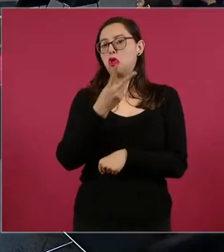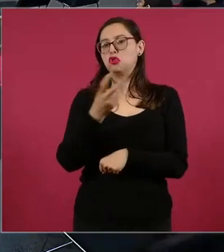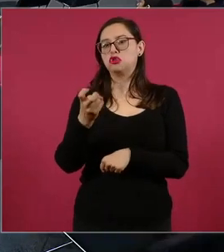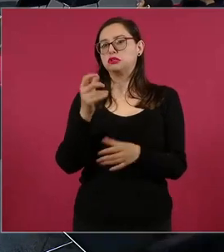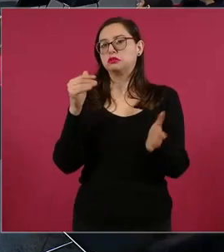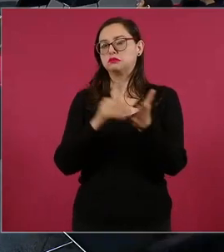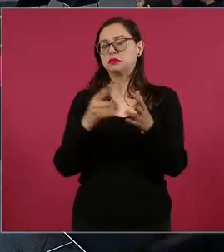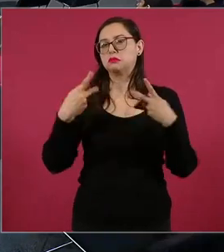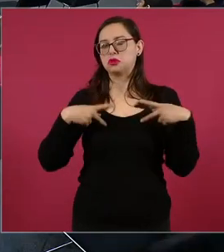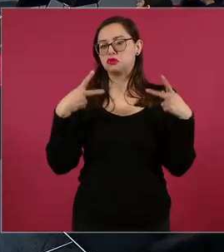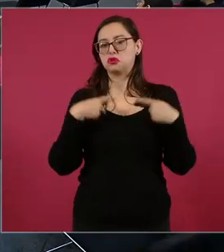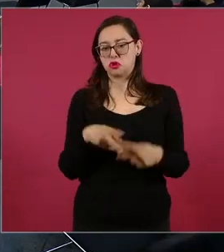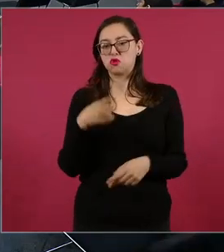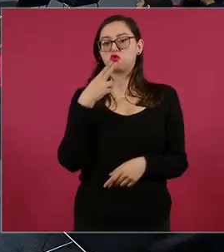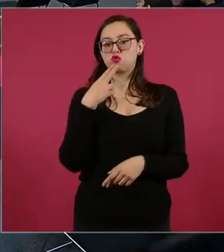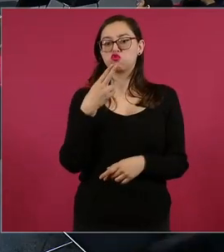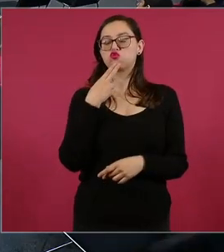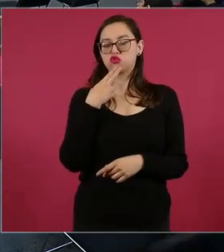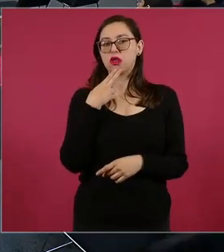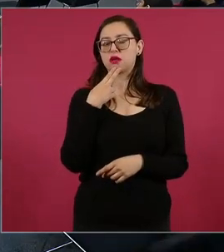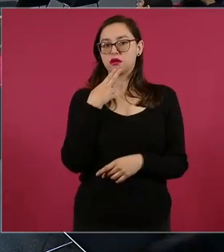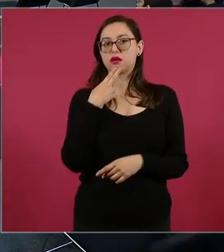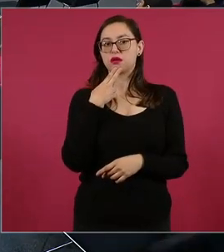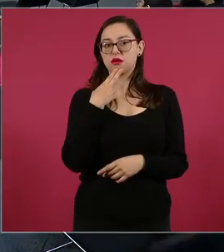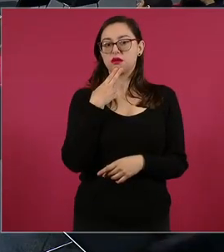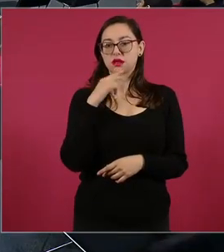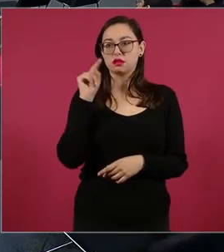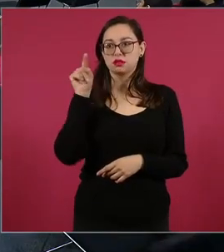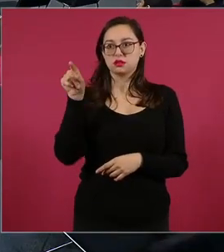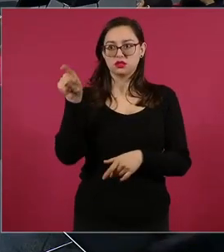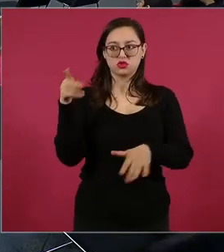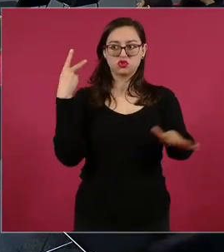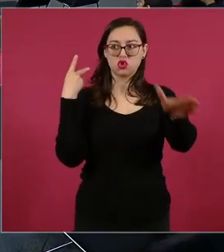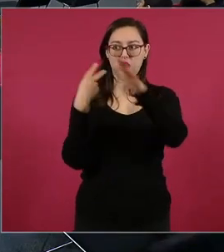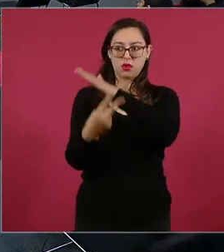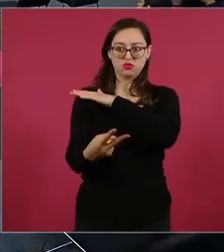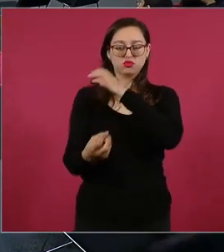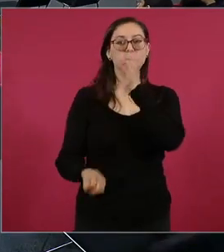personas diarias con ese trolebús.